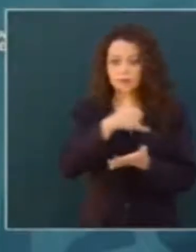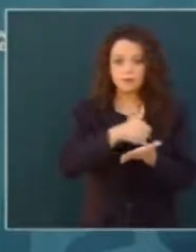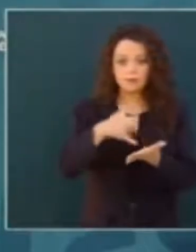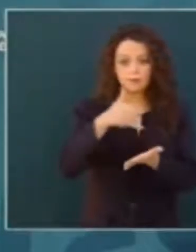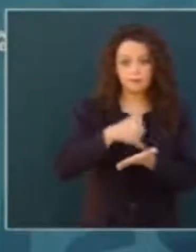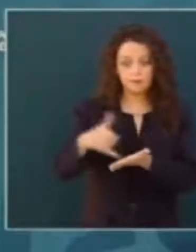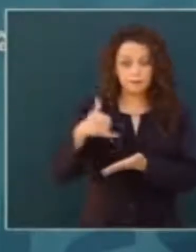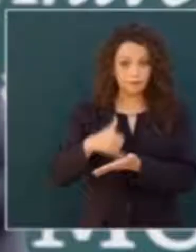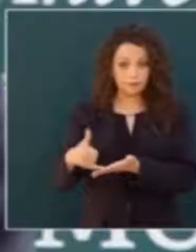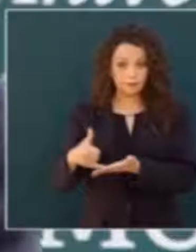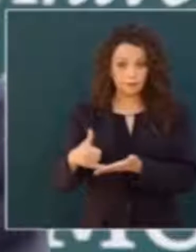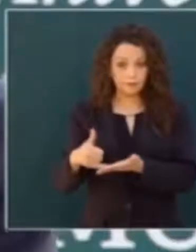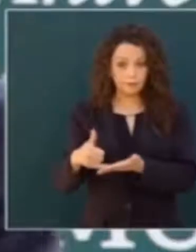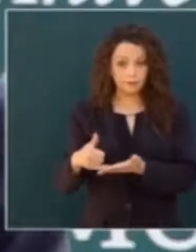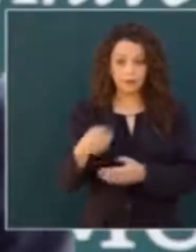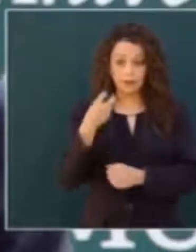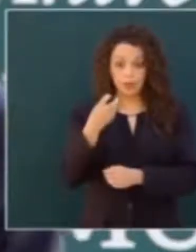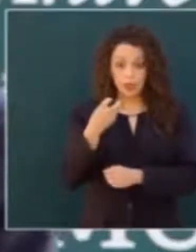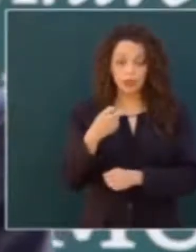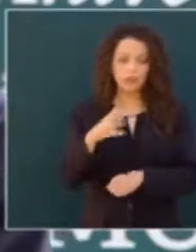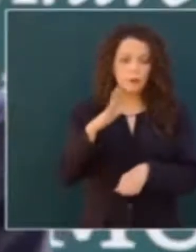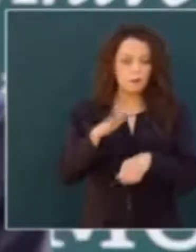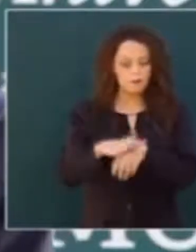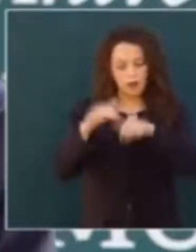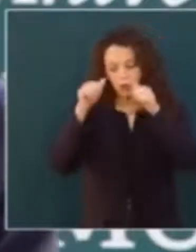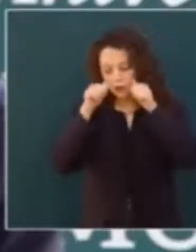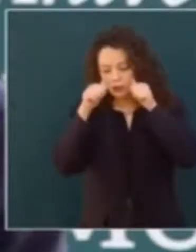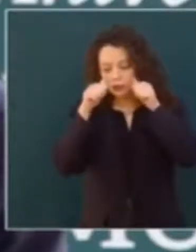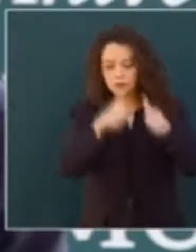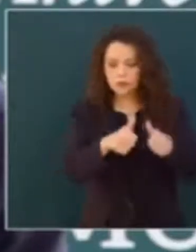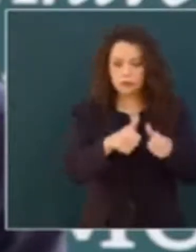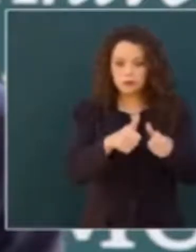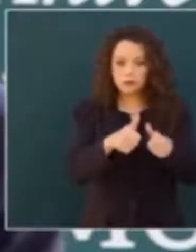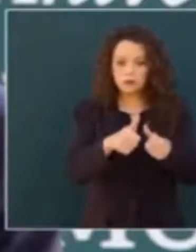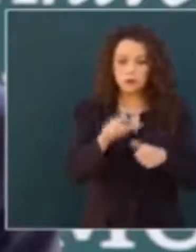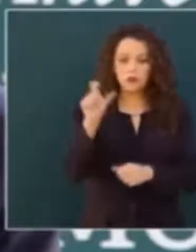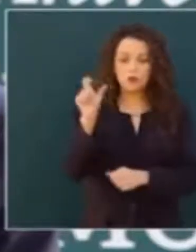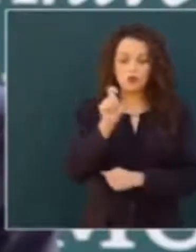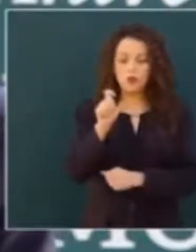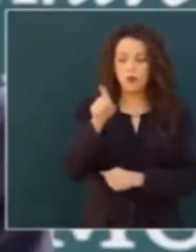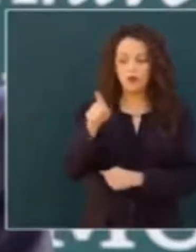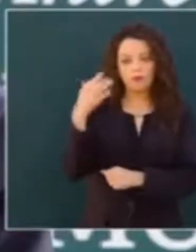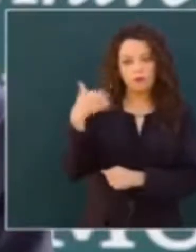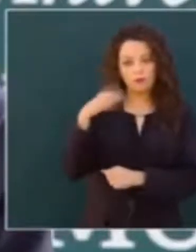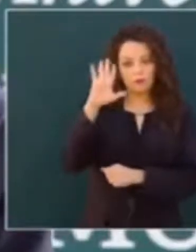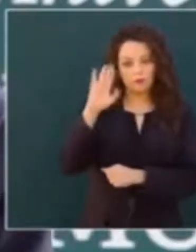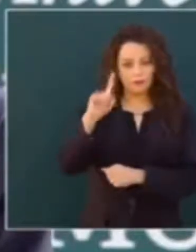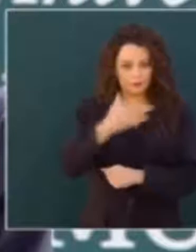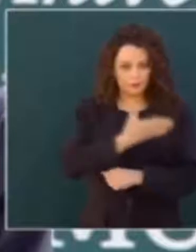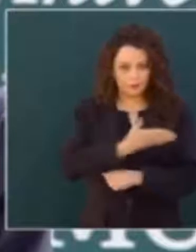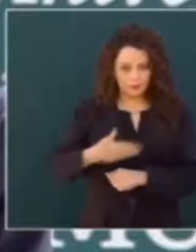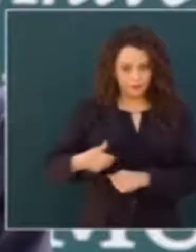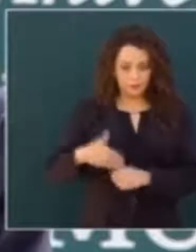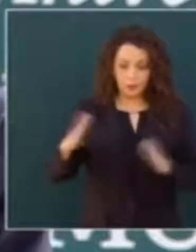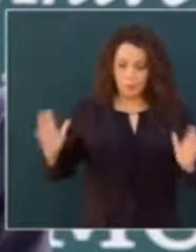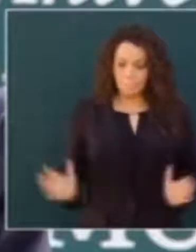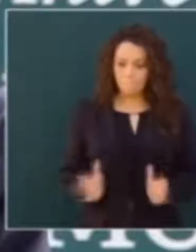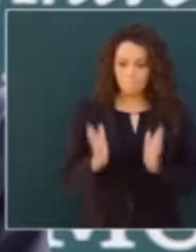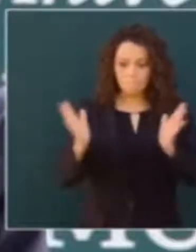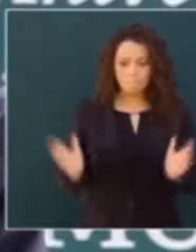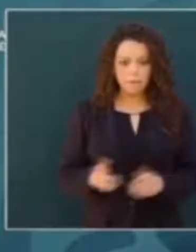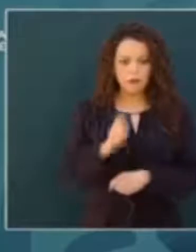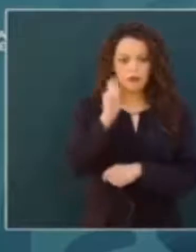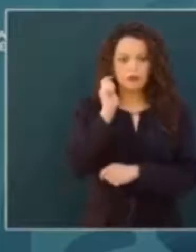sus empeños como gobernante. Impulsó la reforma agraria,